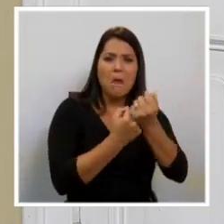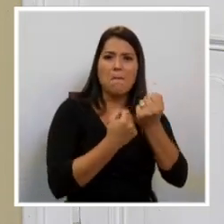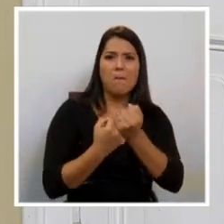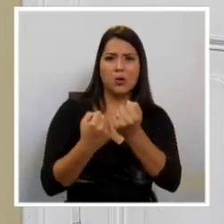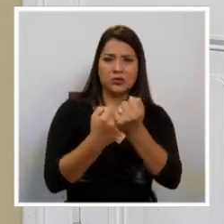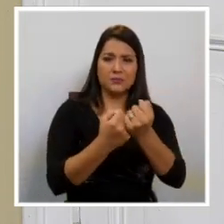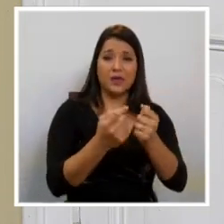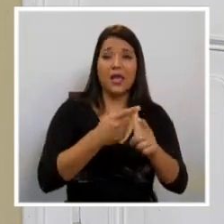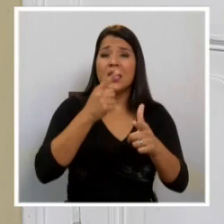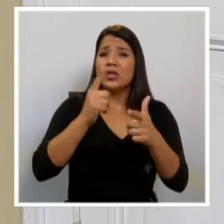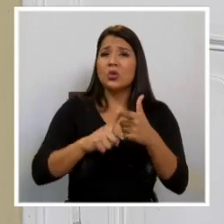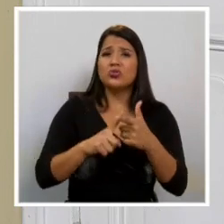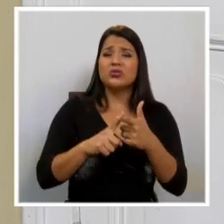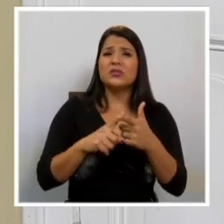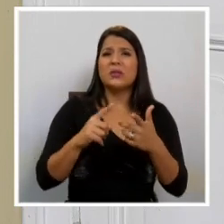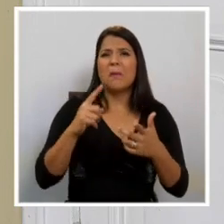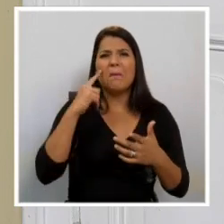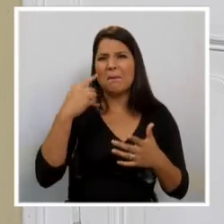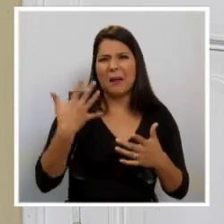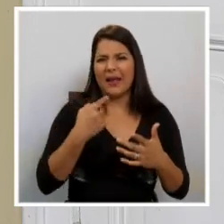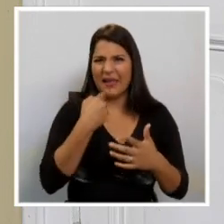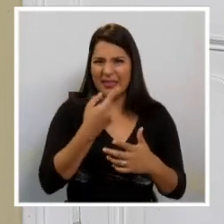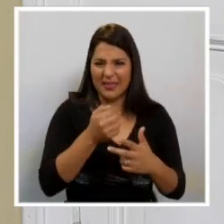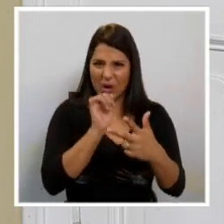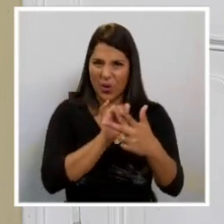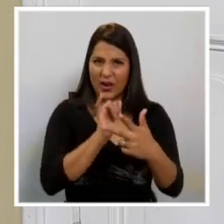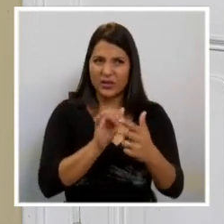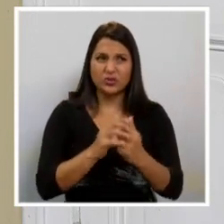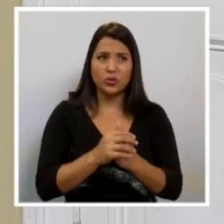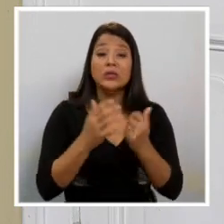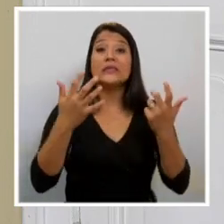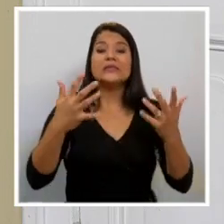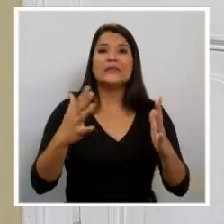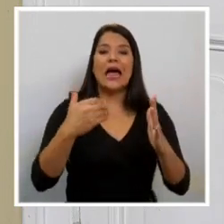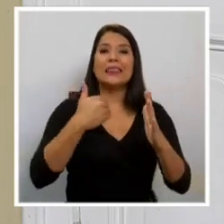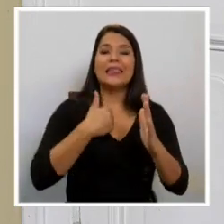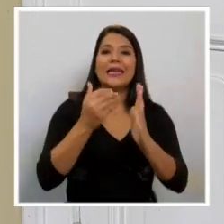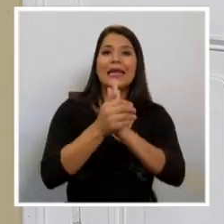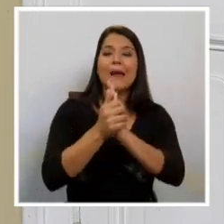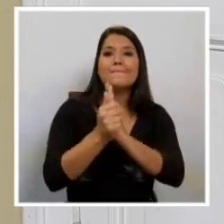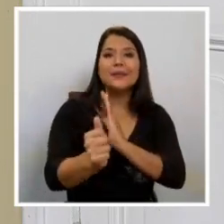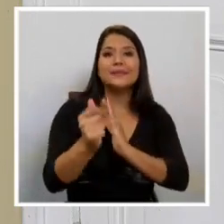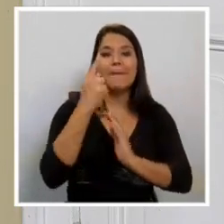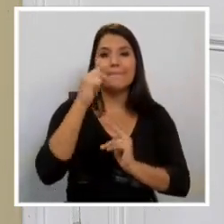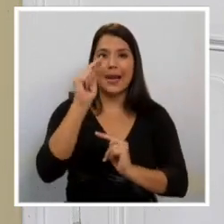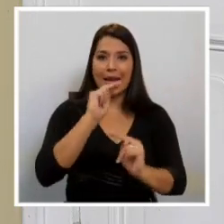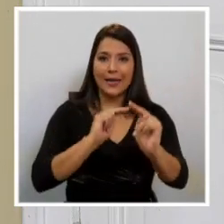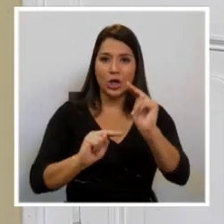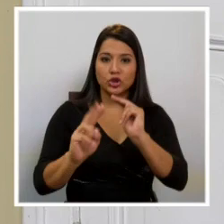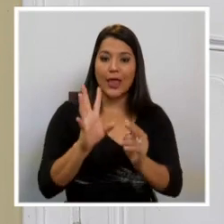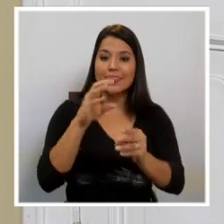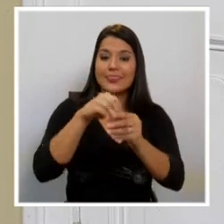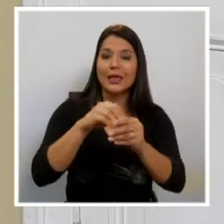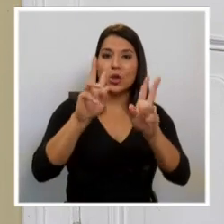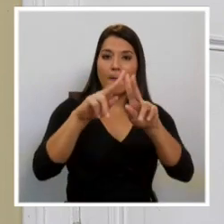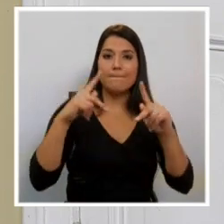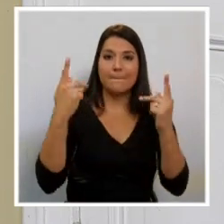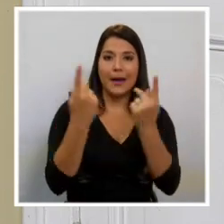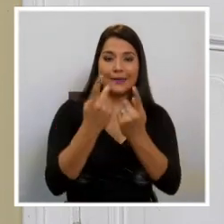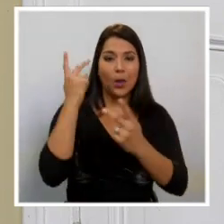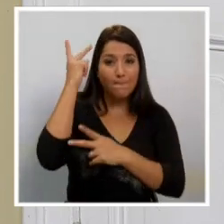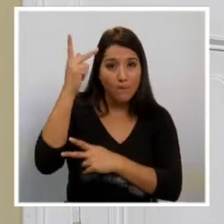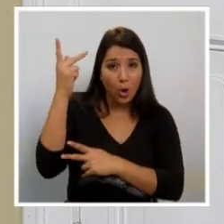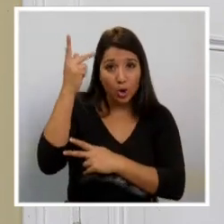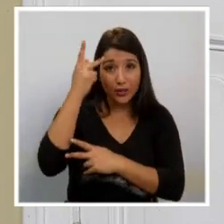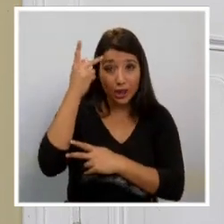fracción. Entonces, ¿a dónde voy un poco con eso? Ya hay una capacidad de negociación dentro de las fracciones